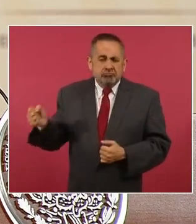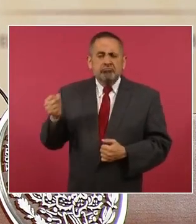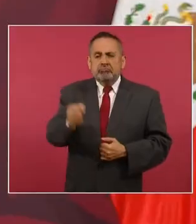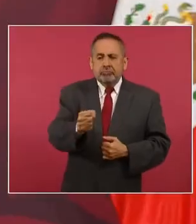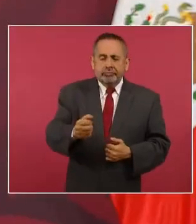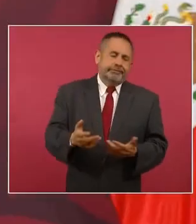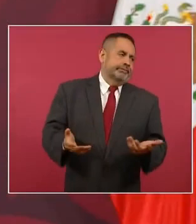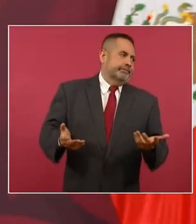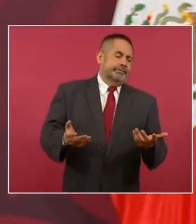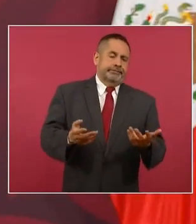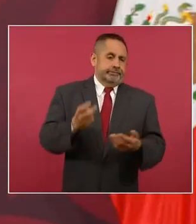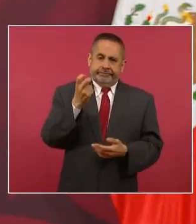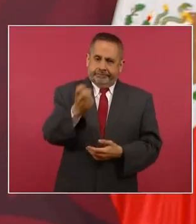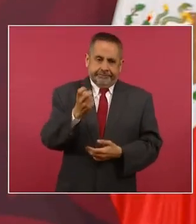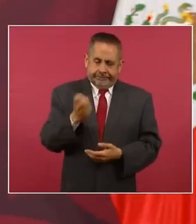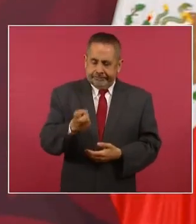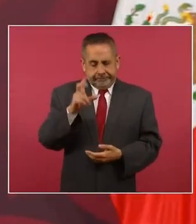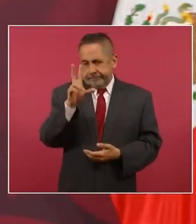importa.